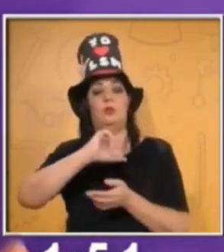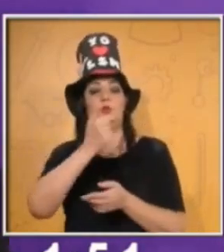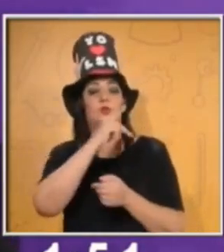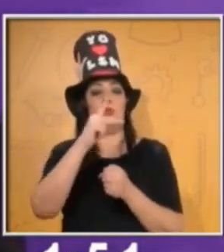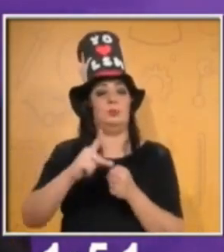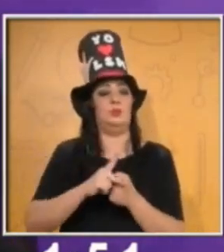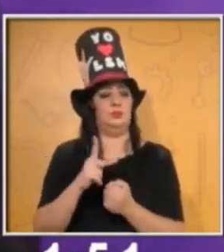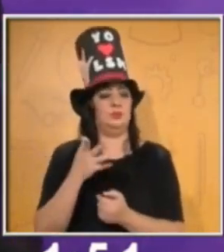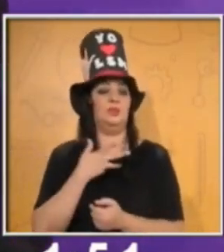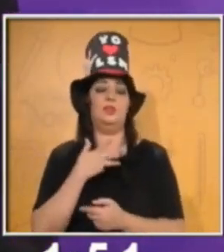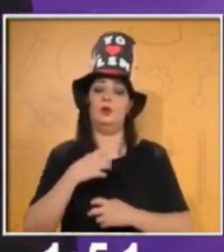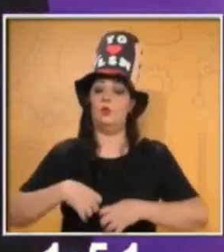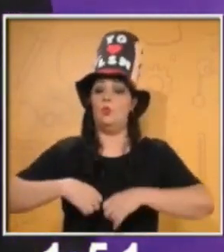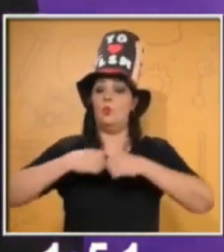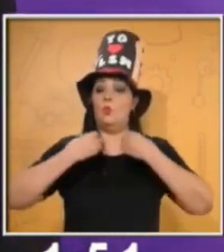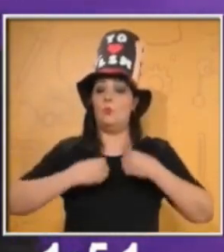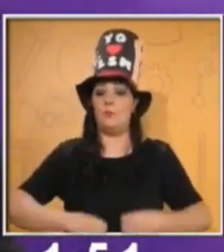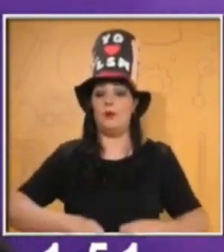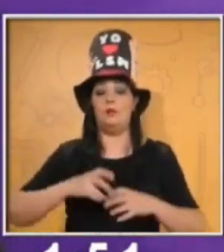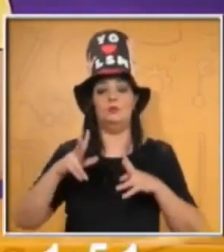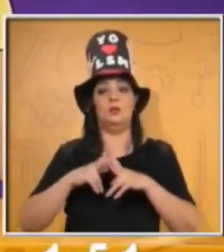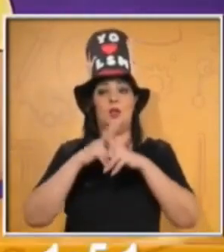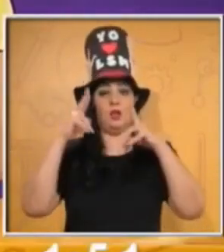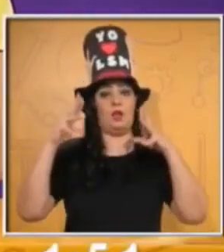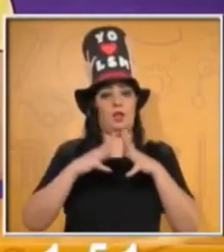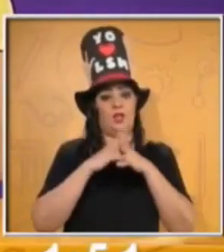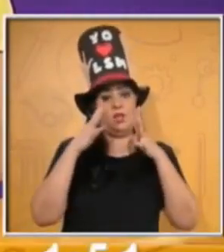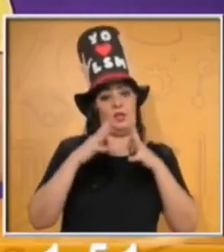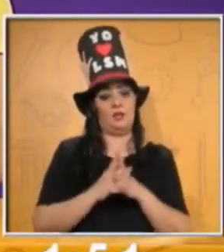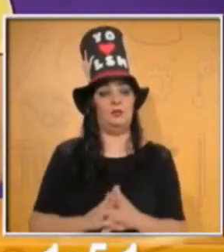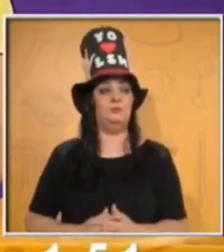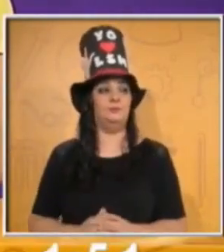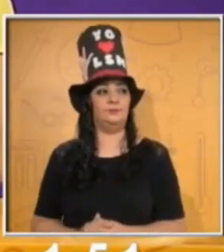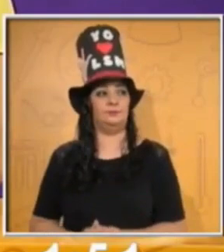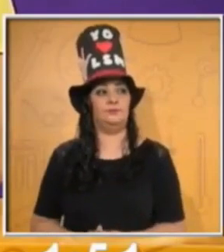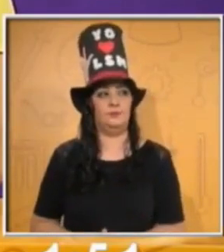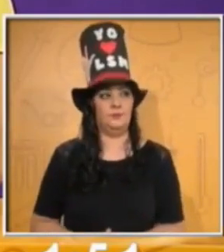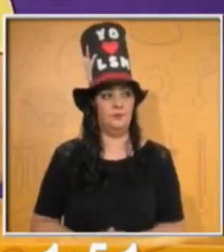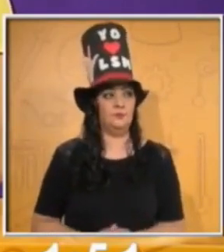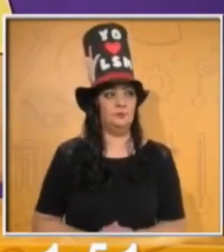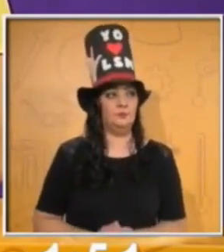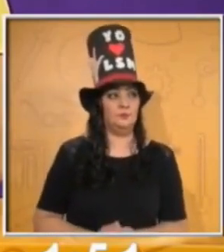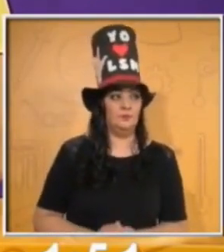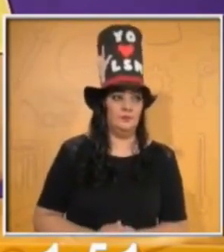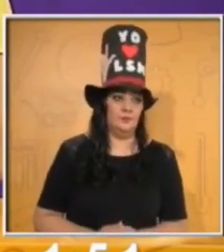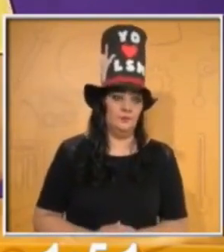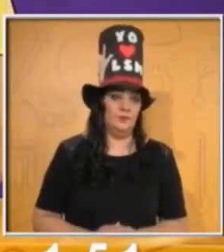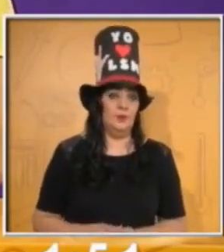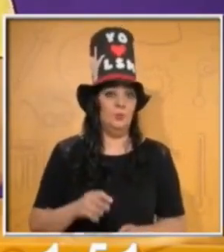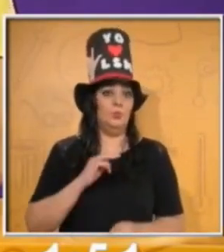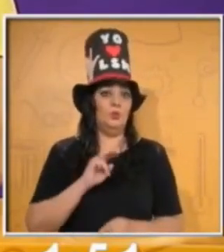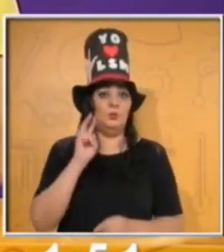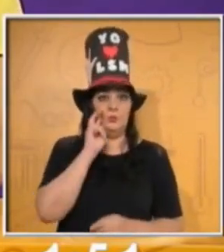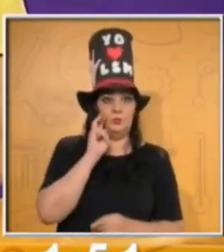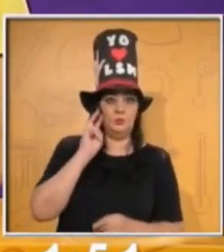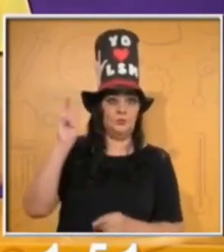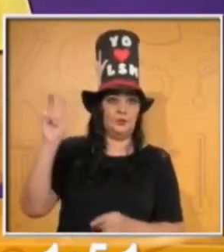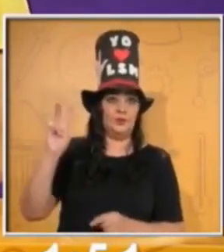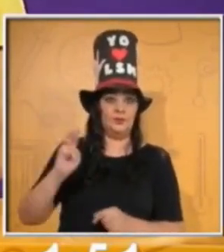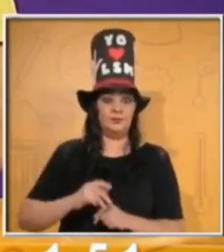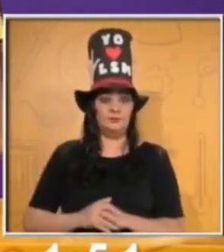estaban ocupados en ese momento en la guerra. Continuamos. Y ahí en pantalla podemos ver lo